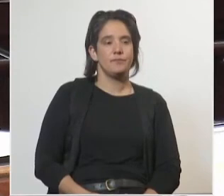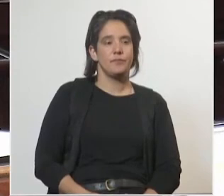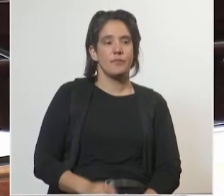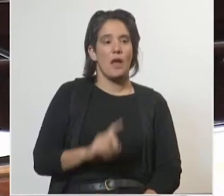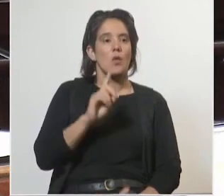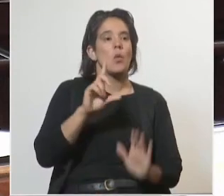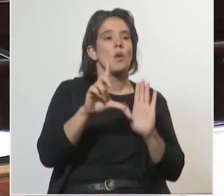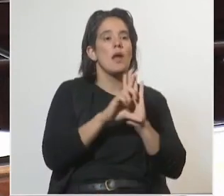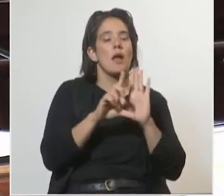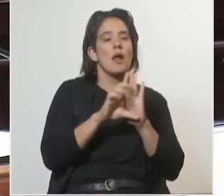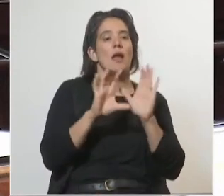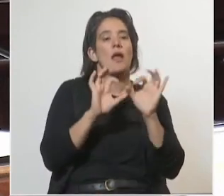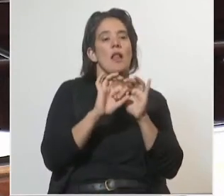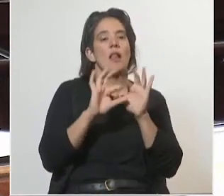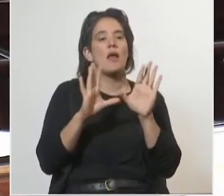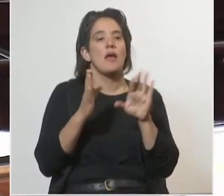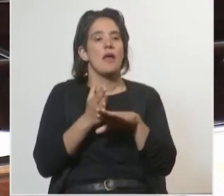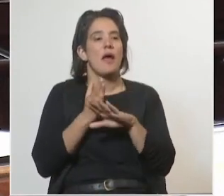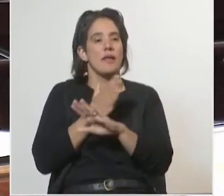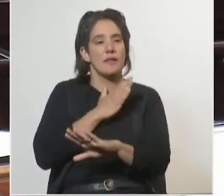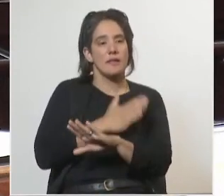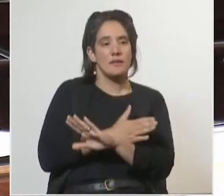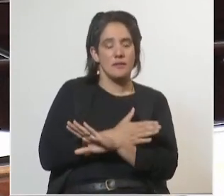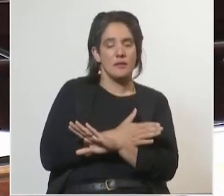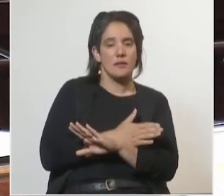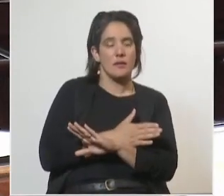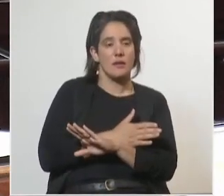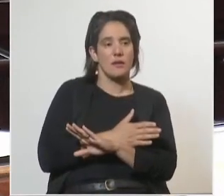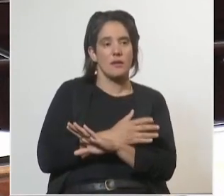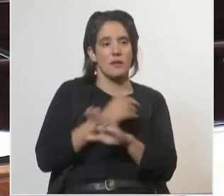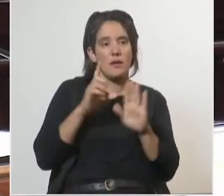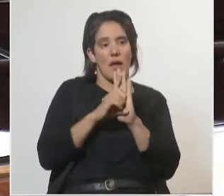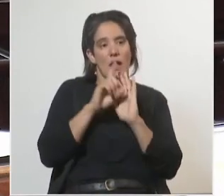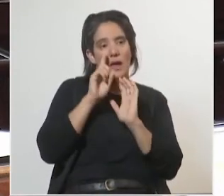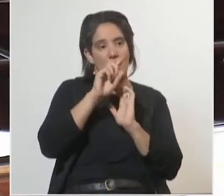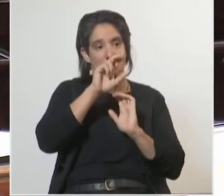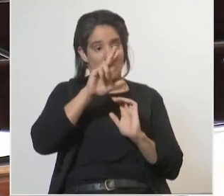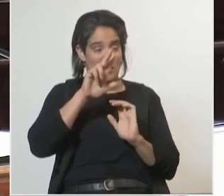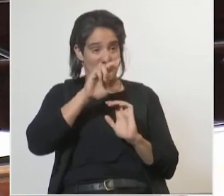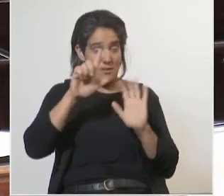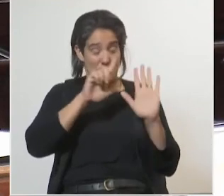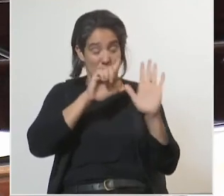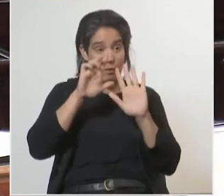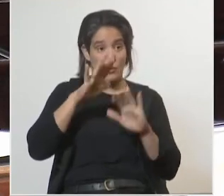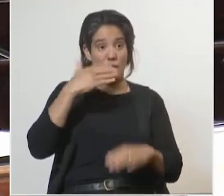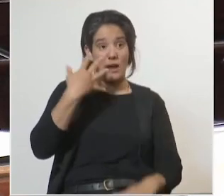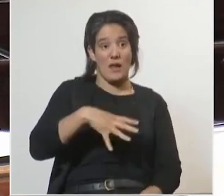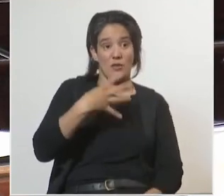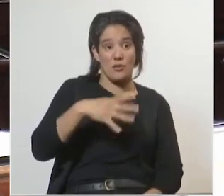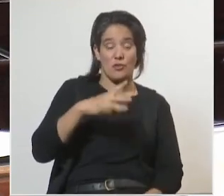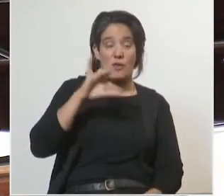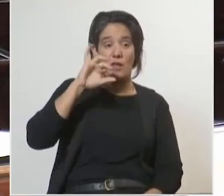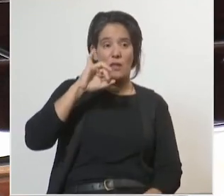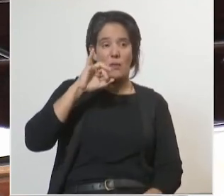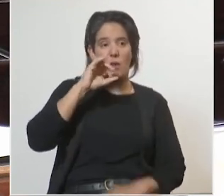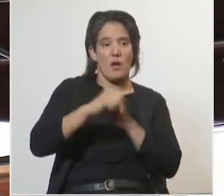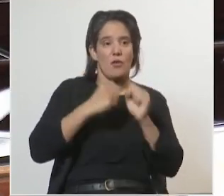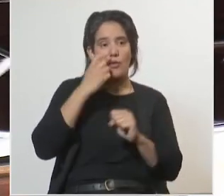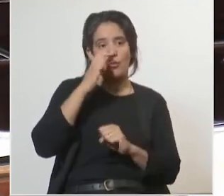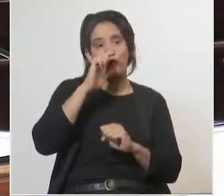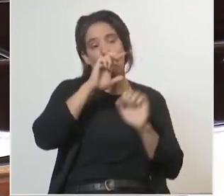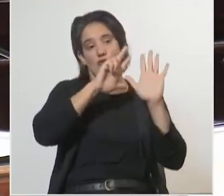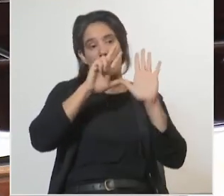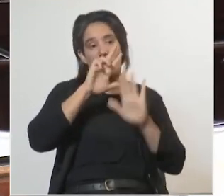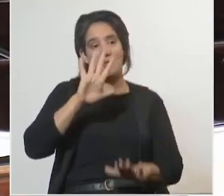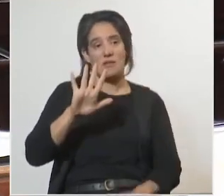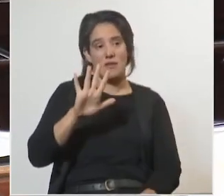Hay una ley de libertad anticipada y provisional 15.743 de 14 de mayo de 1985